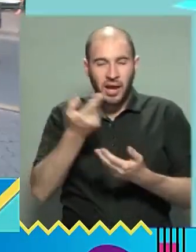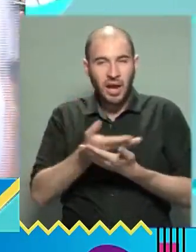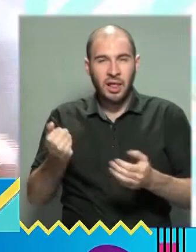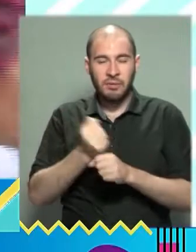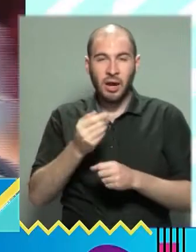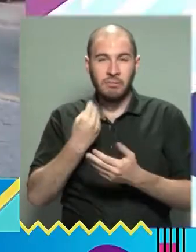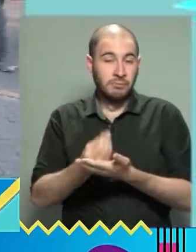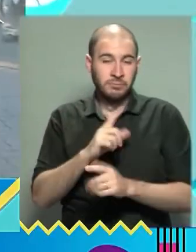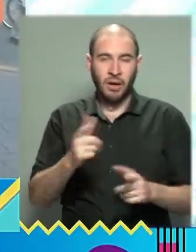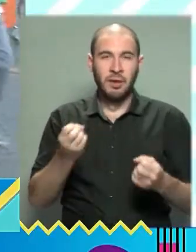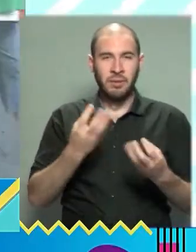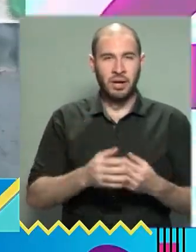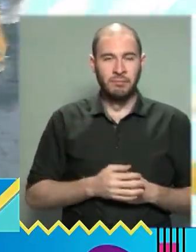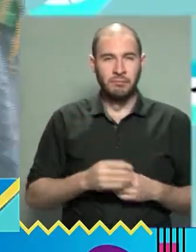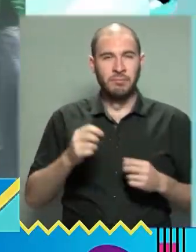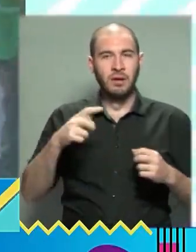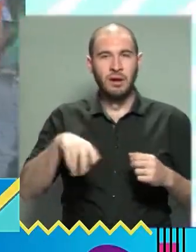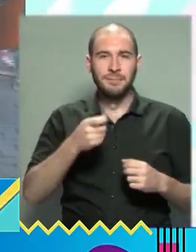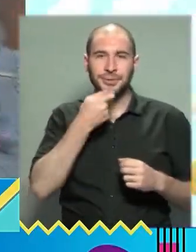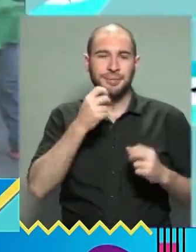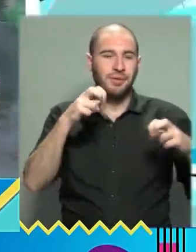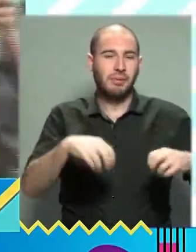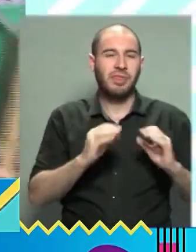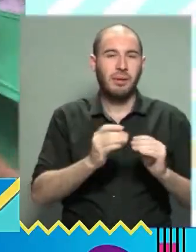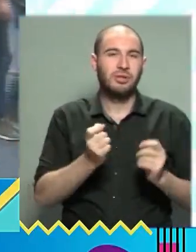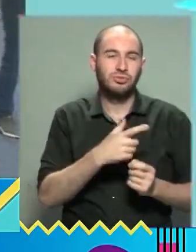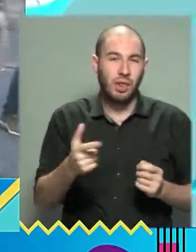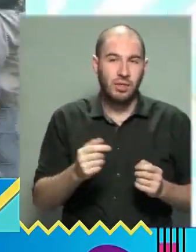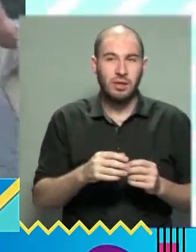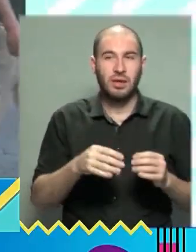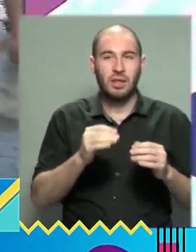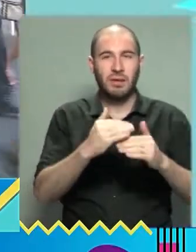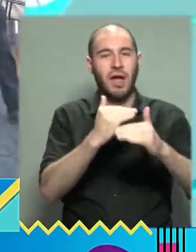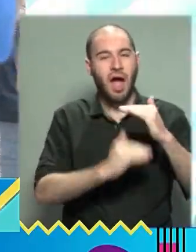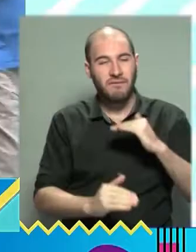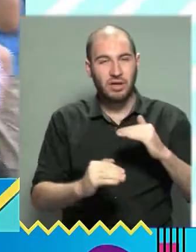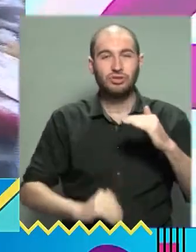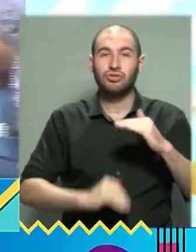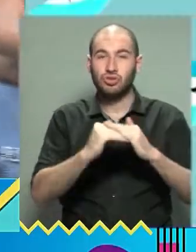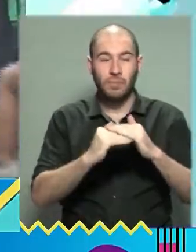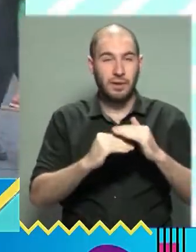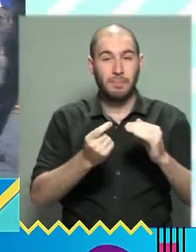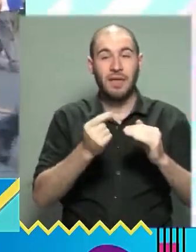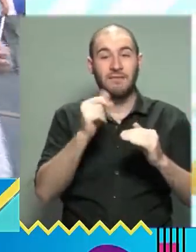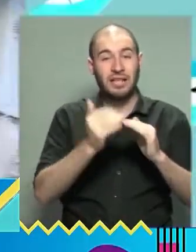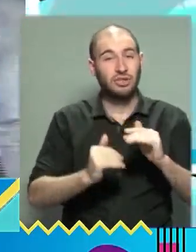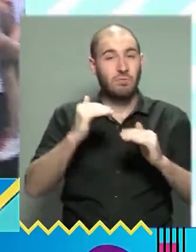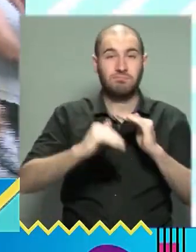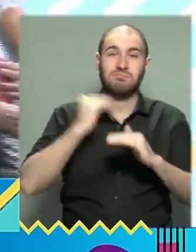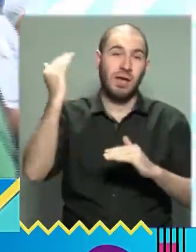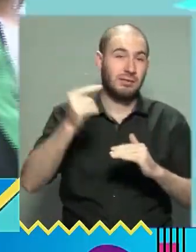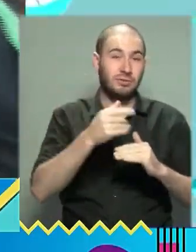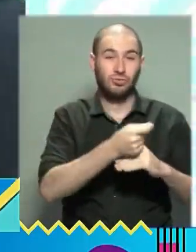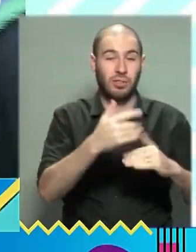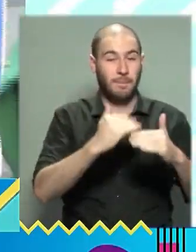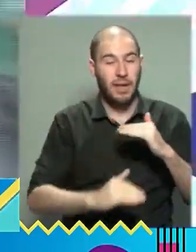trabajadores. ¿Por qué? Porque se sientan, por ejemplo, a paritarias que están por debajo del techo de la inflación, perdón,